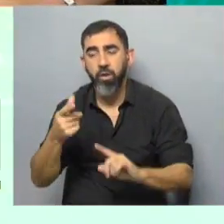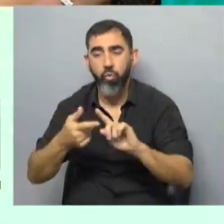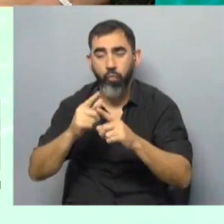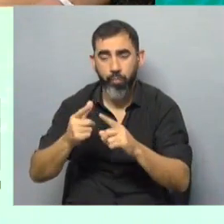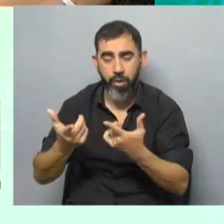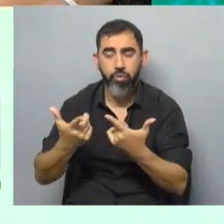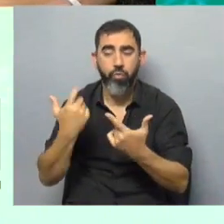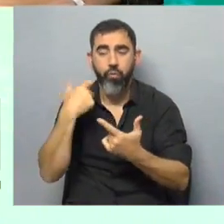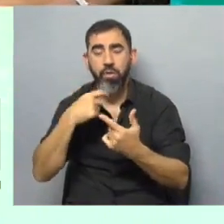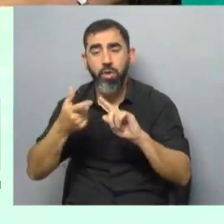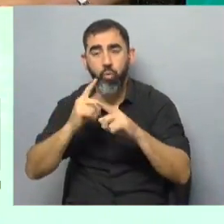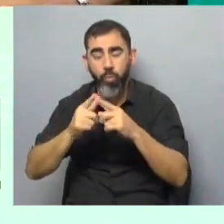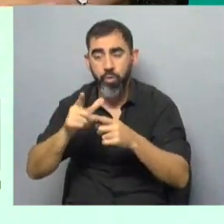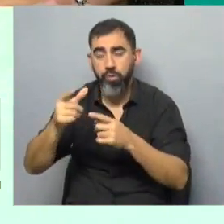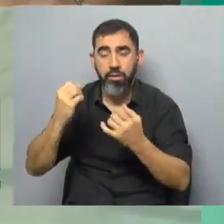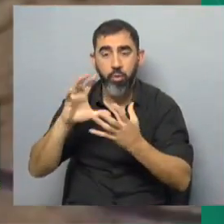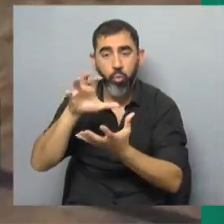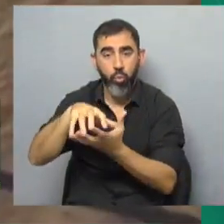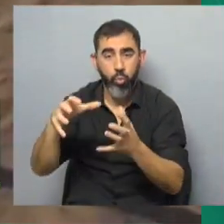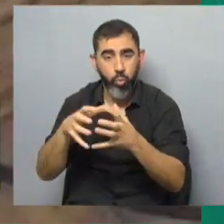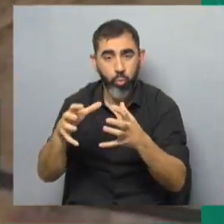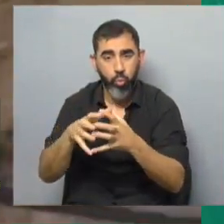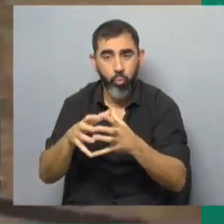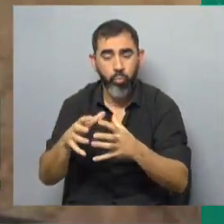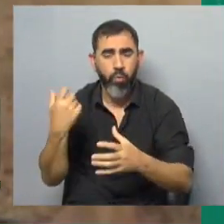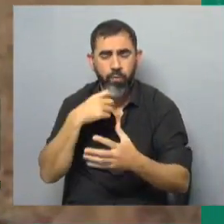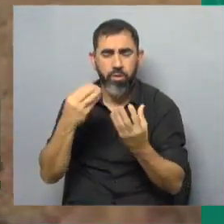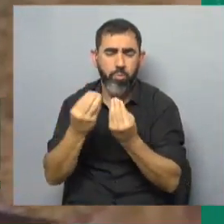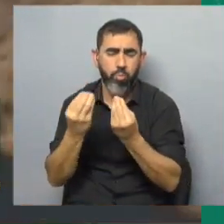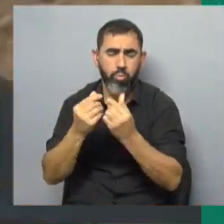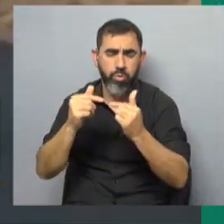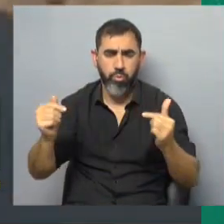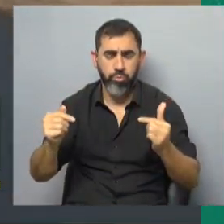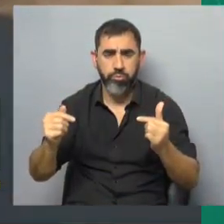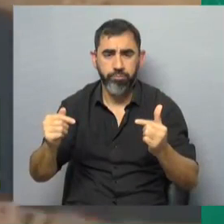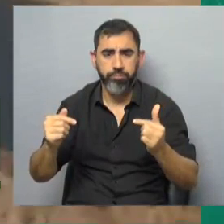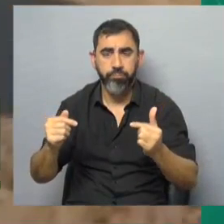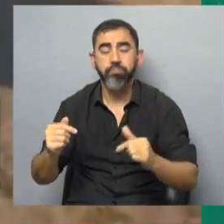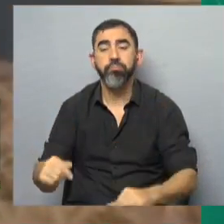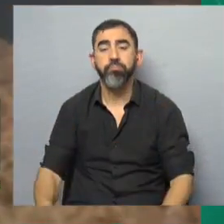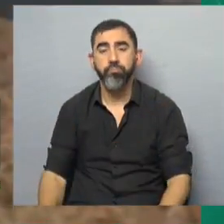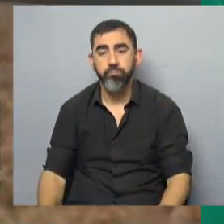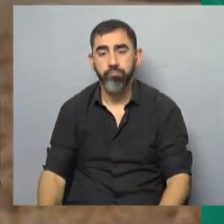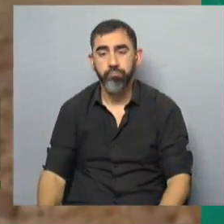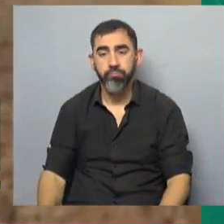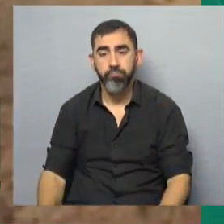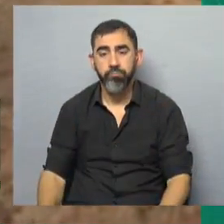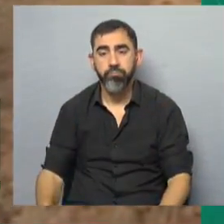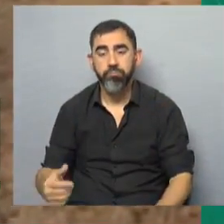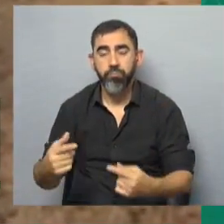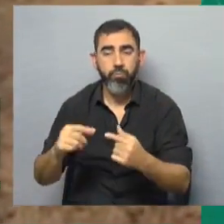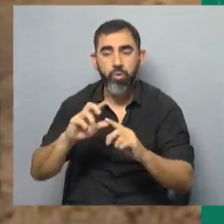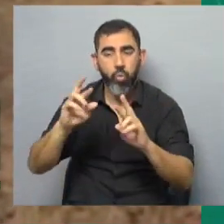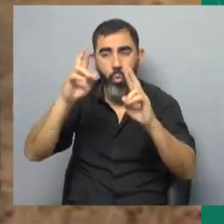faltan los convenios de rama, falta de todo. Hay muchas irregularidades dentro de la planta que no se cumplen y